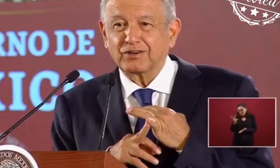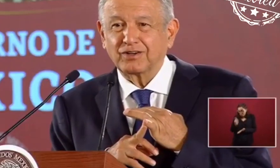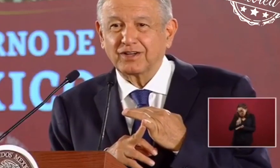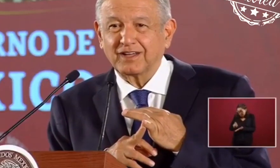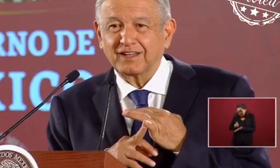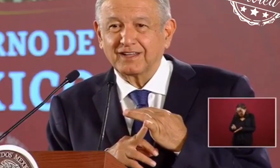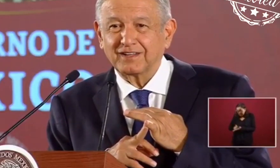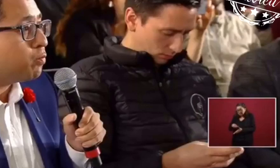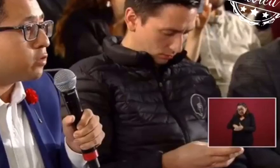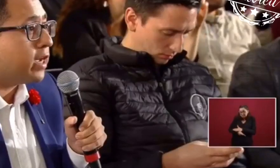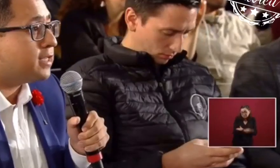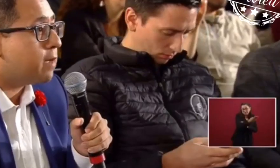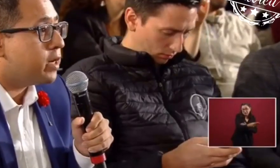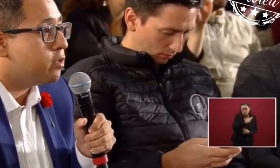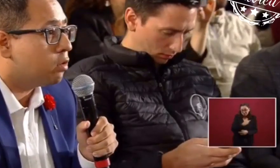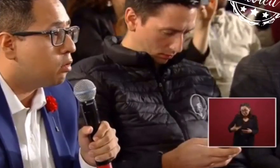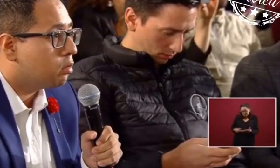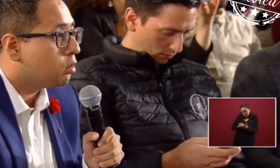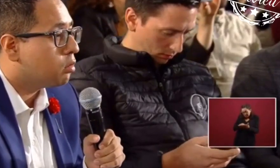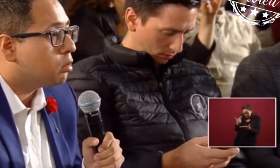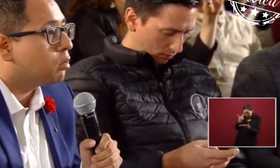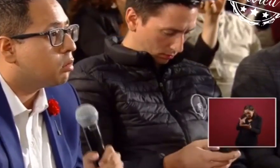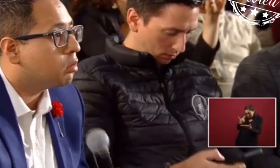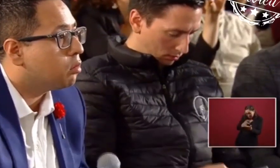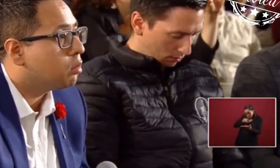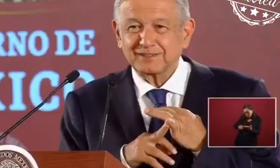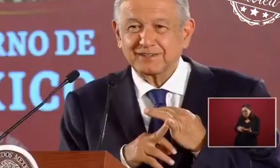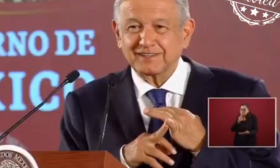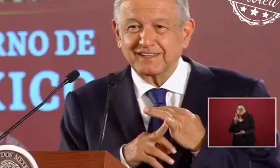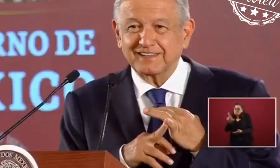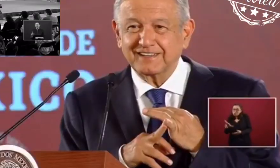están sembrados por el gobierno estos personajes que han venido? Claro que no.